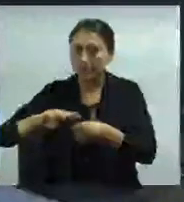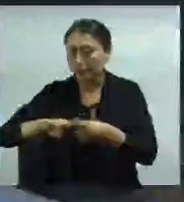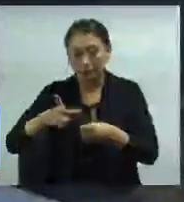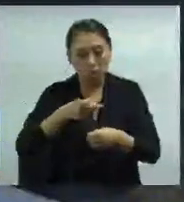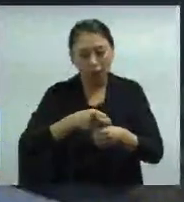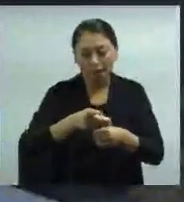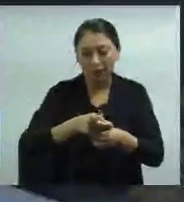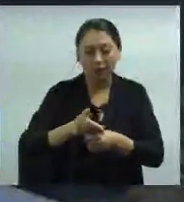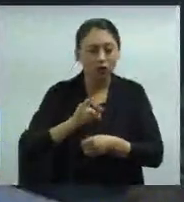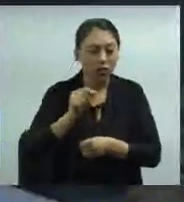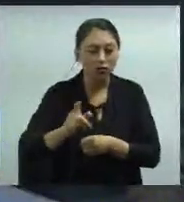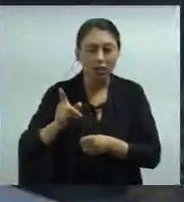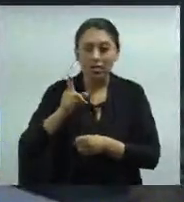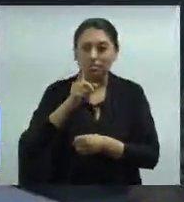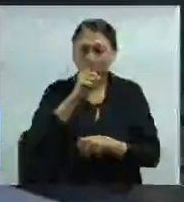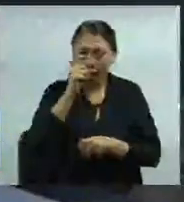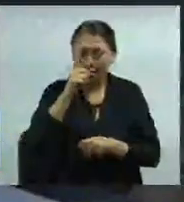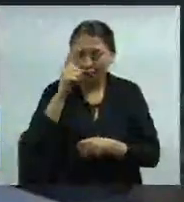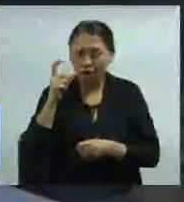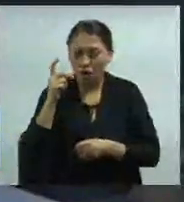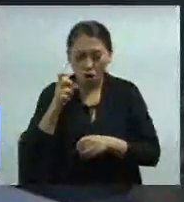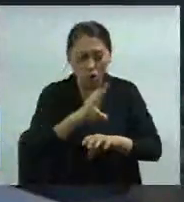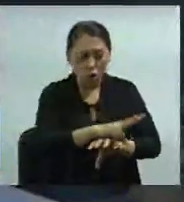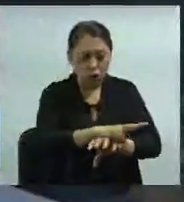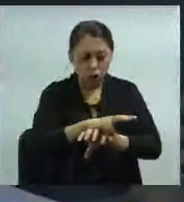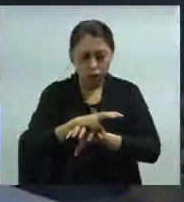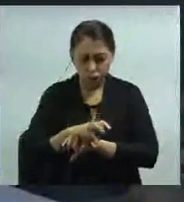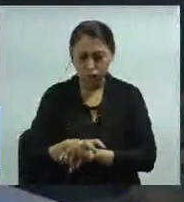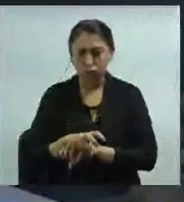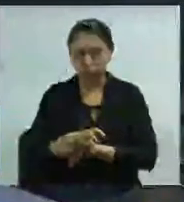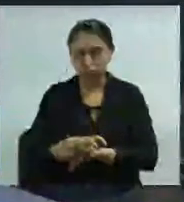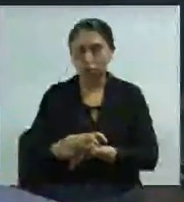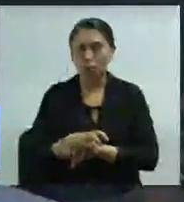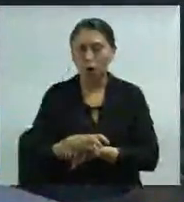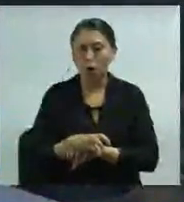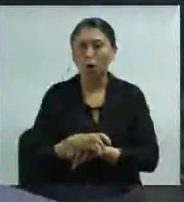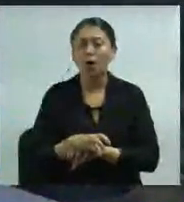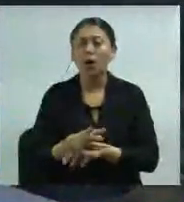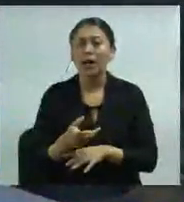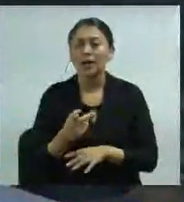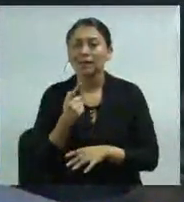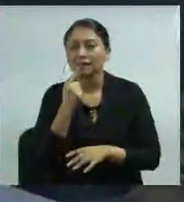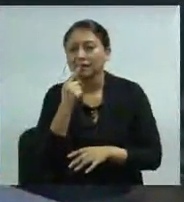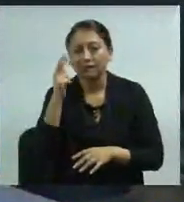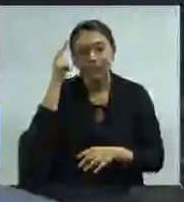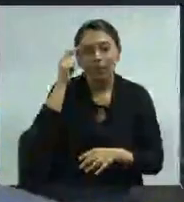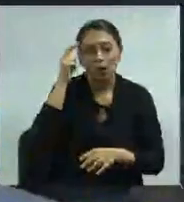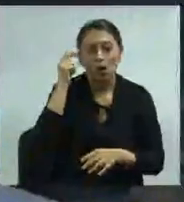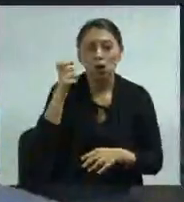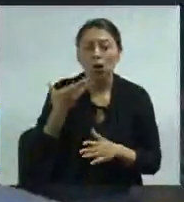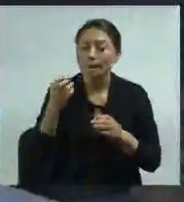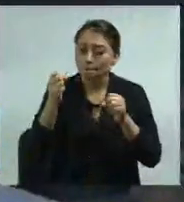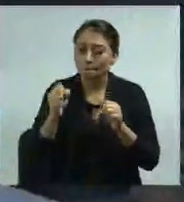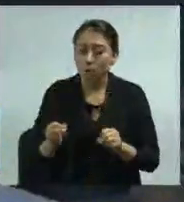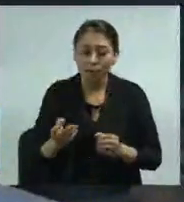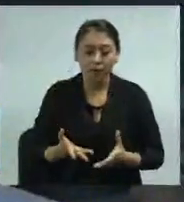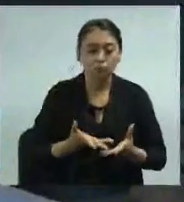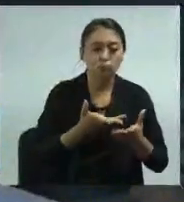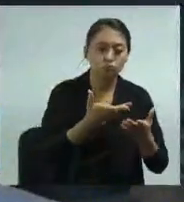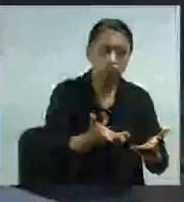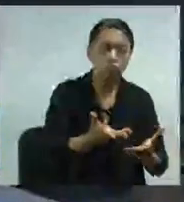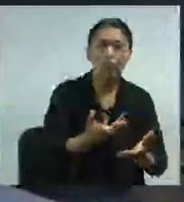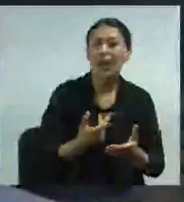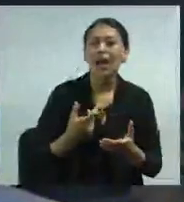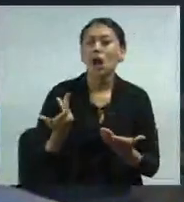trabajar tan duro sembrando maíz y frijol en esos cerros, que pudieran pagarles una cantidad por cada manzana que